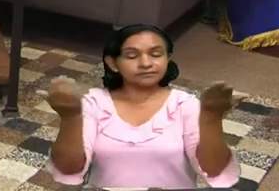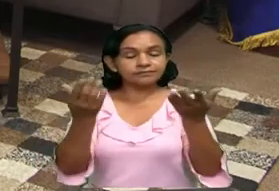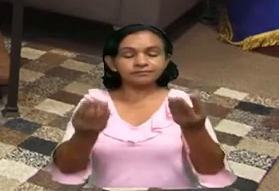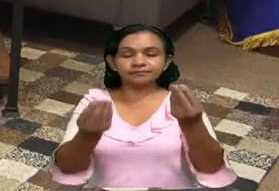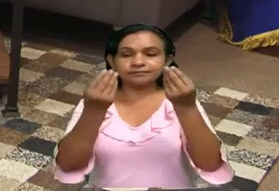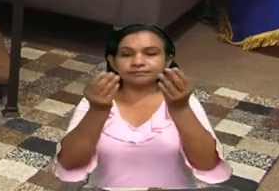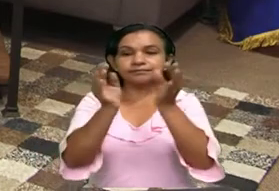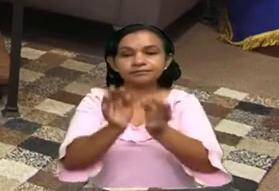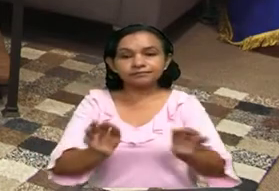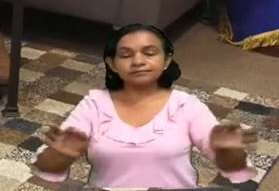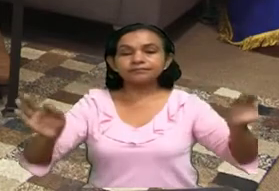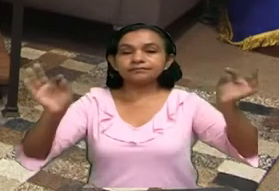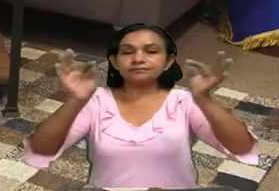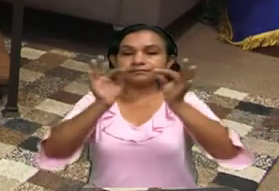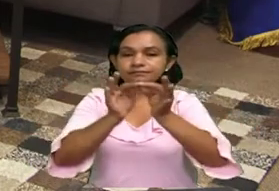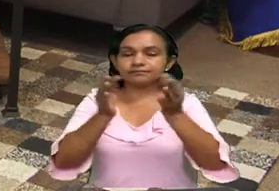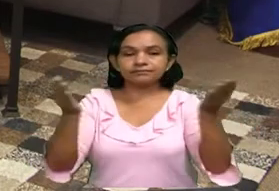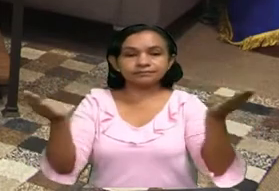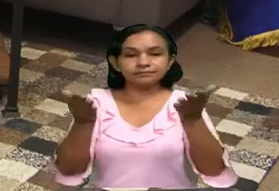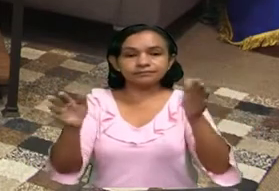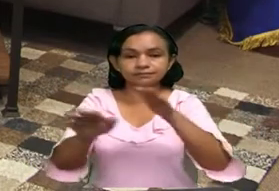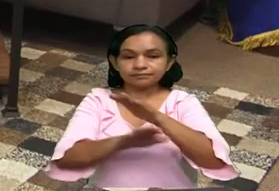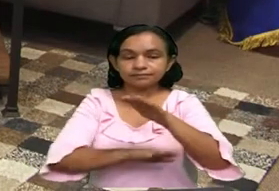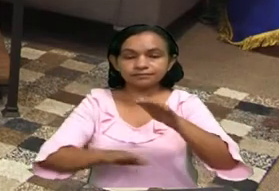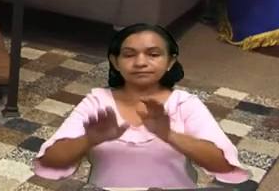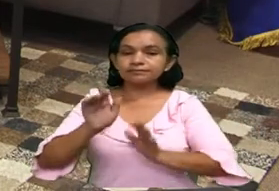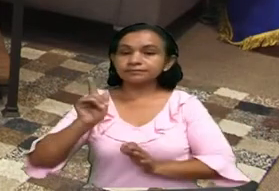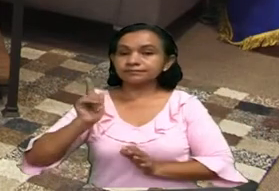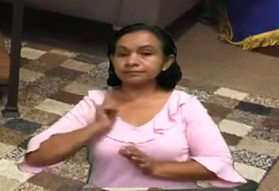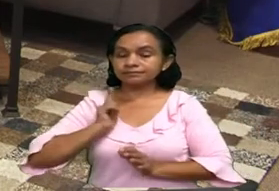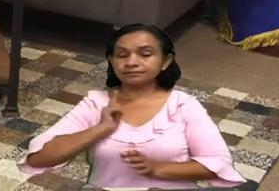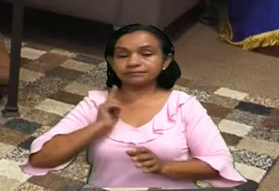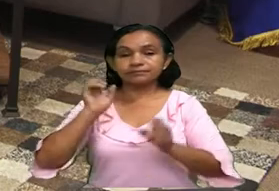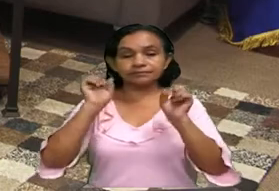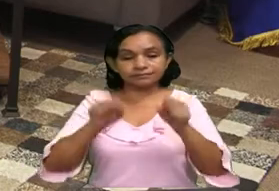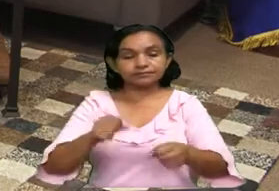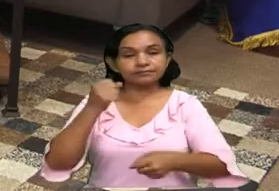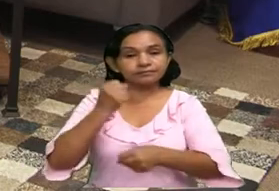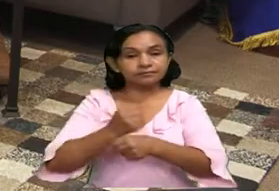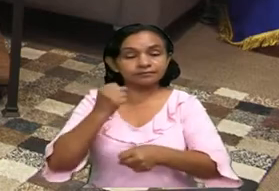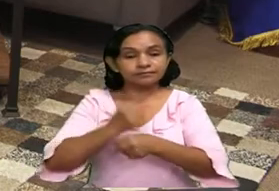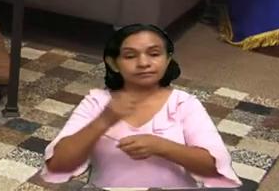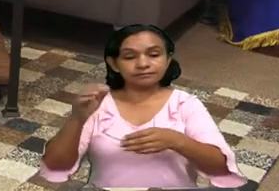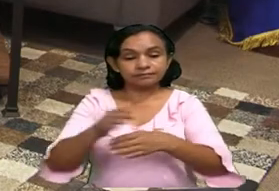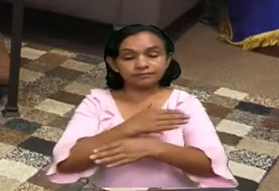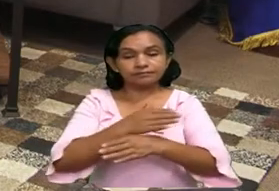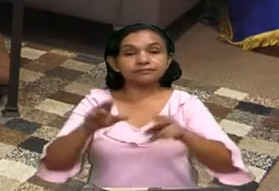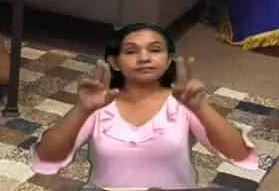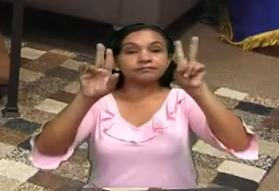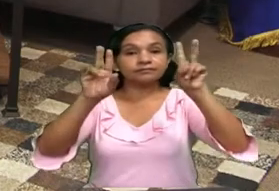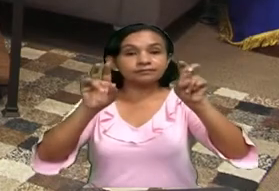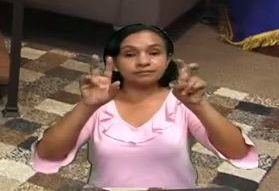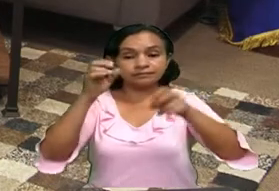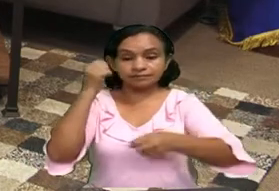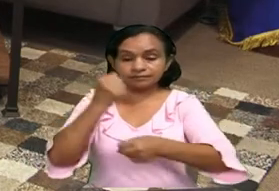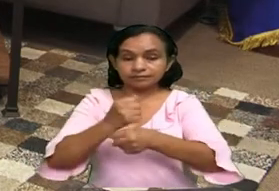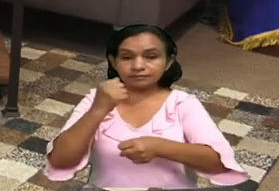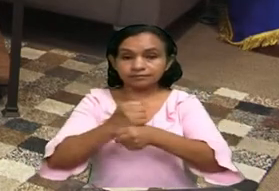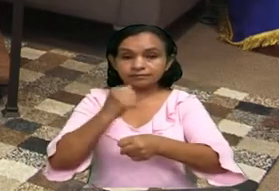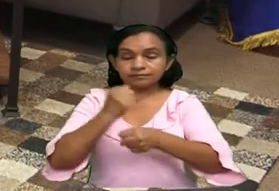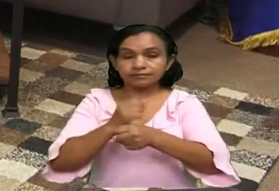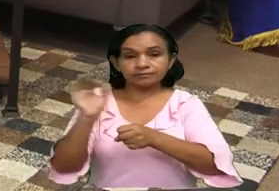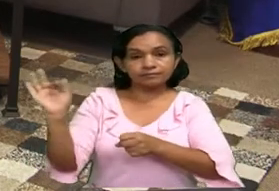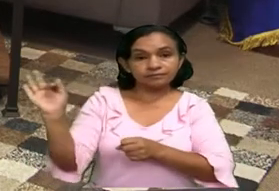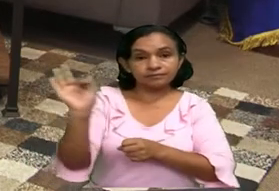amplias, básicamente tienden a trabajar estos temas, y te estoy hablando a trabajarlos desde la